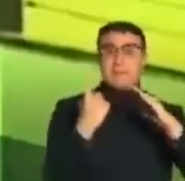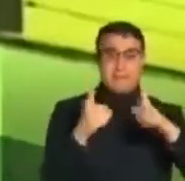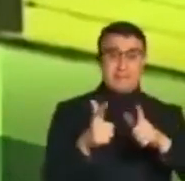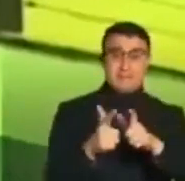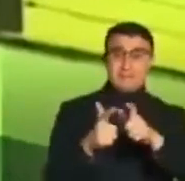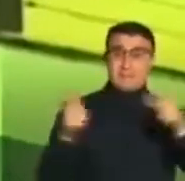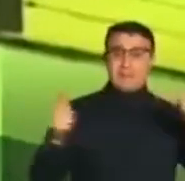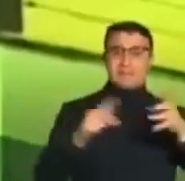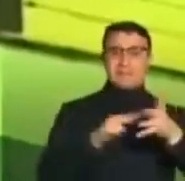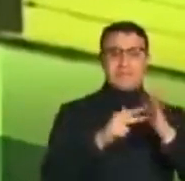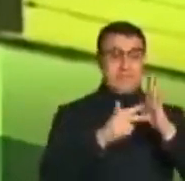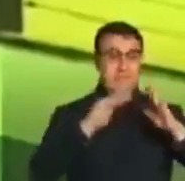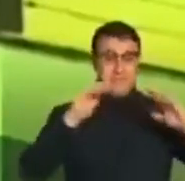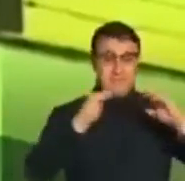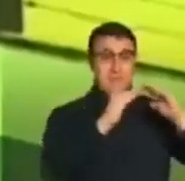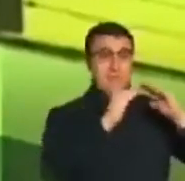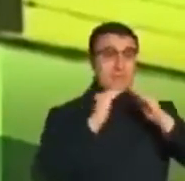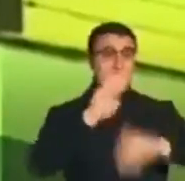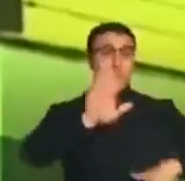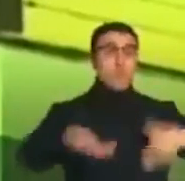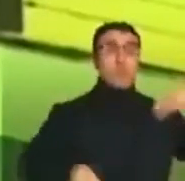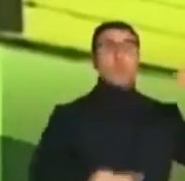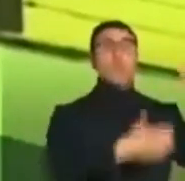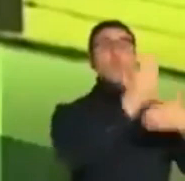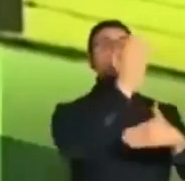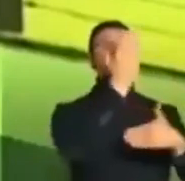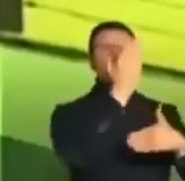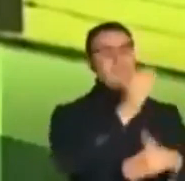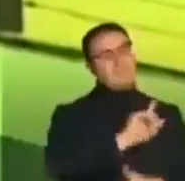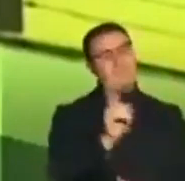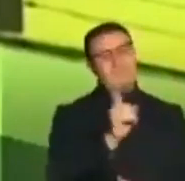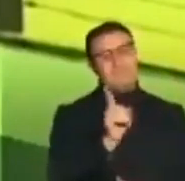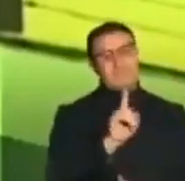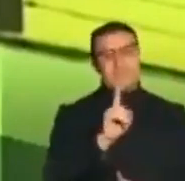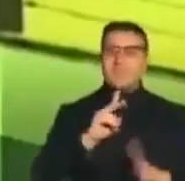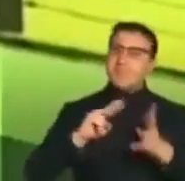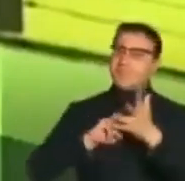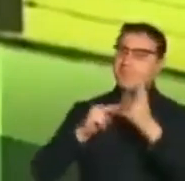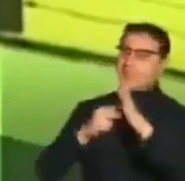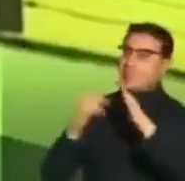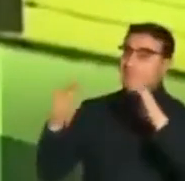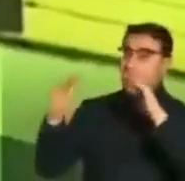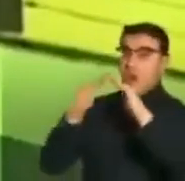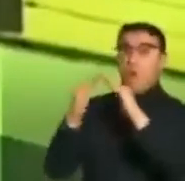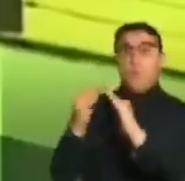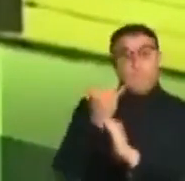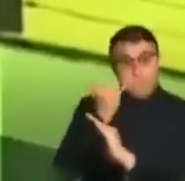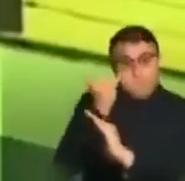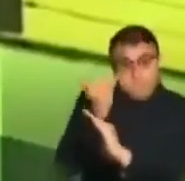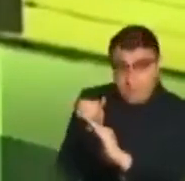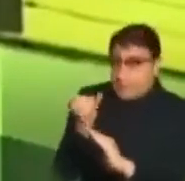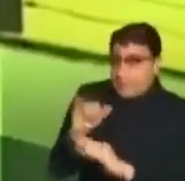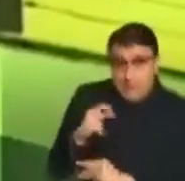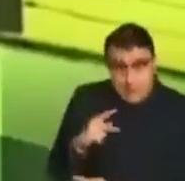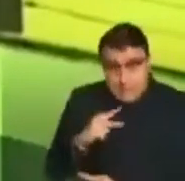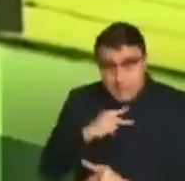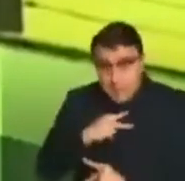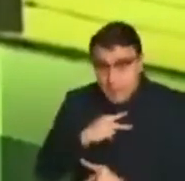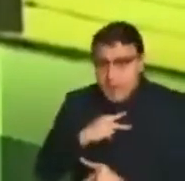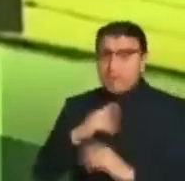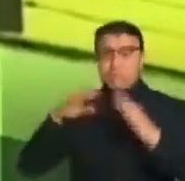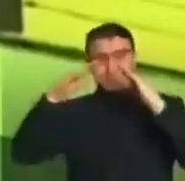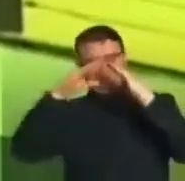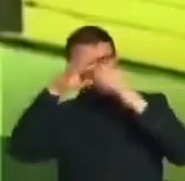la vivienda nueva, sino con el mejoramiento de la vivienda existente,